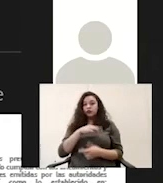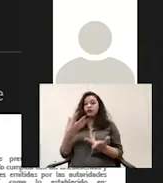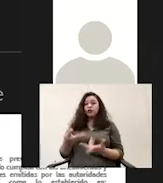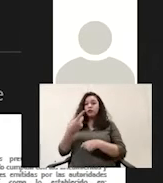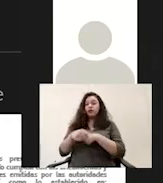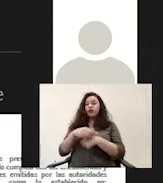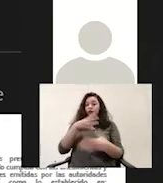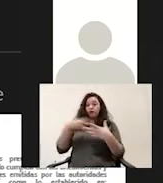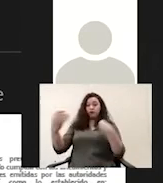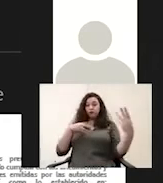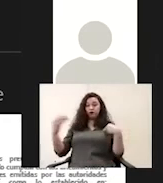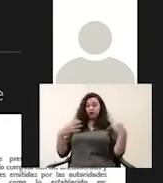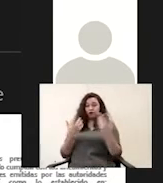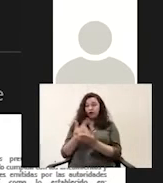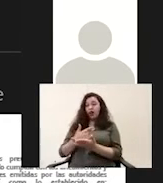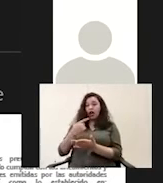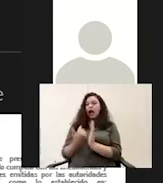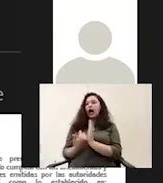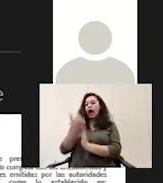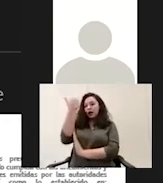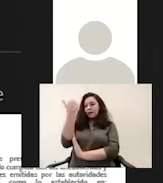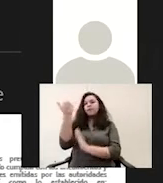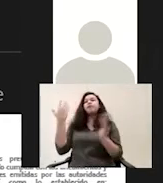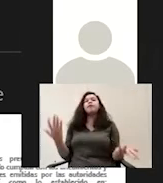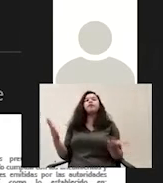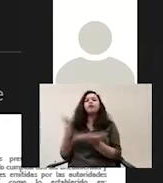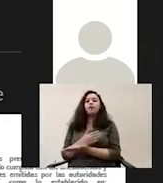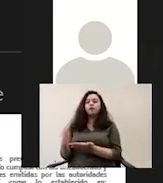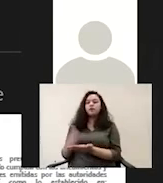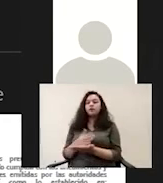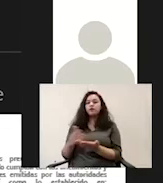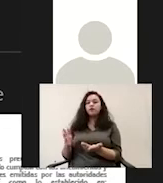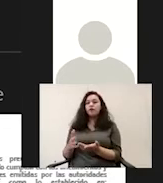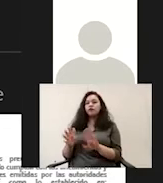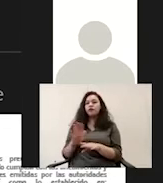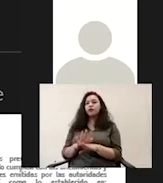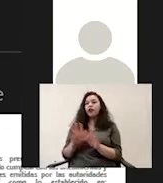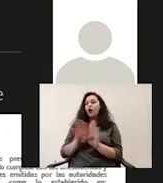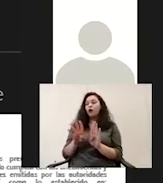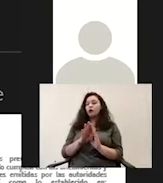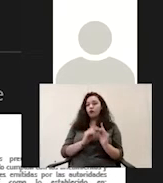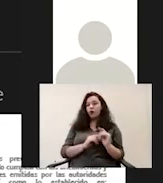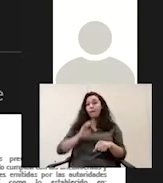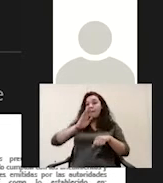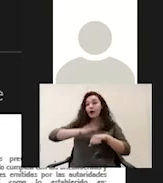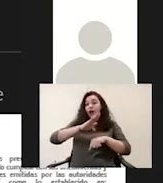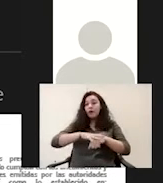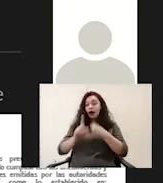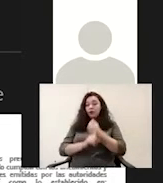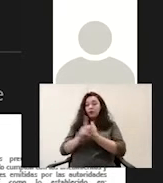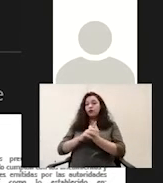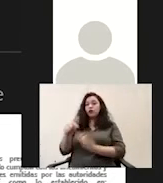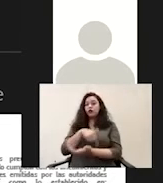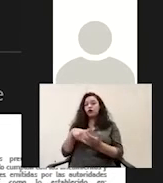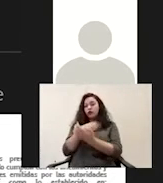contagio es alto y que además pues se potencializa al estar en un centro educativo donde